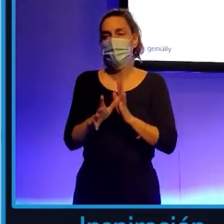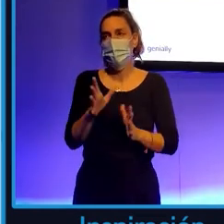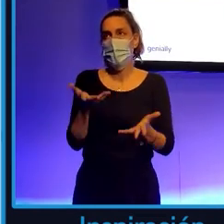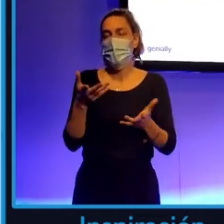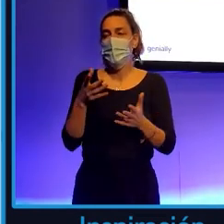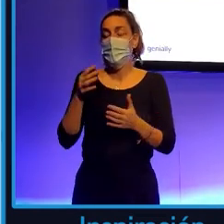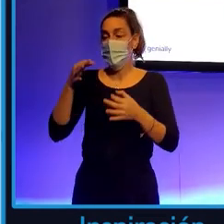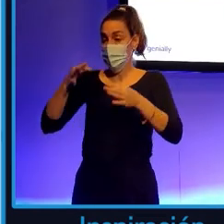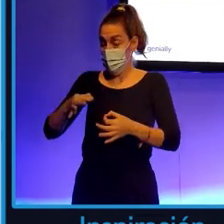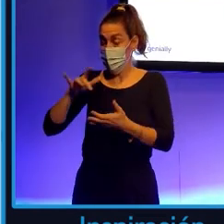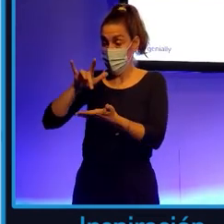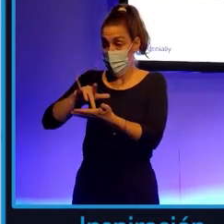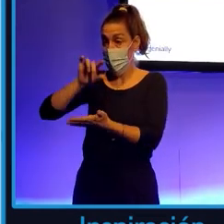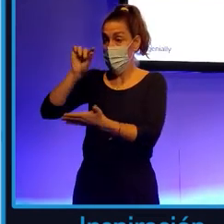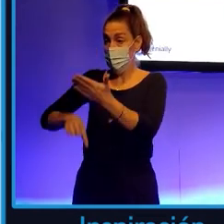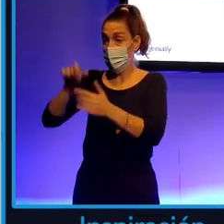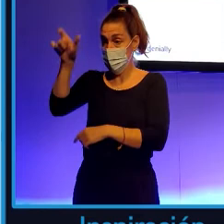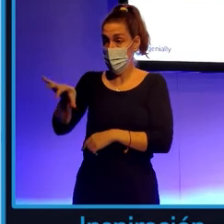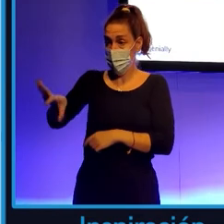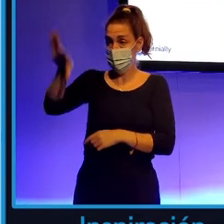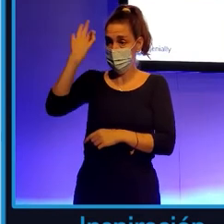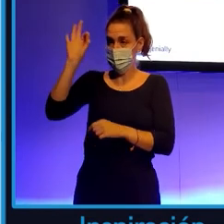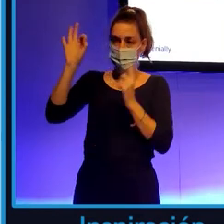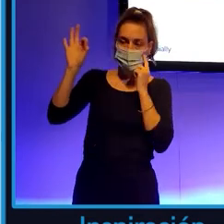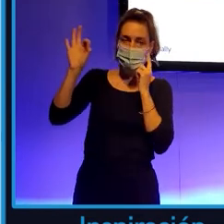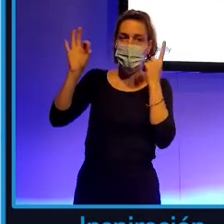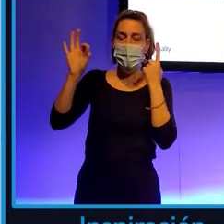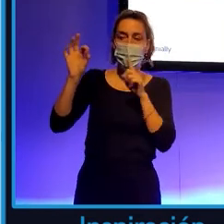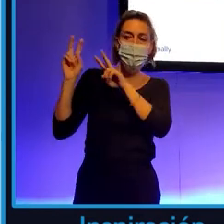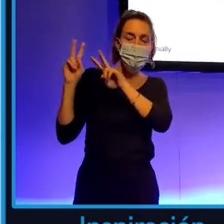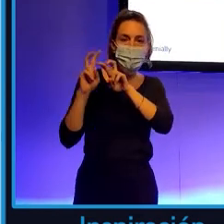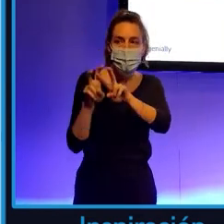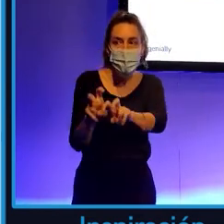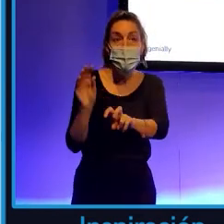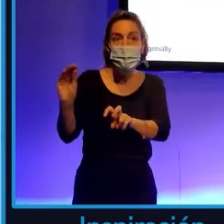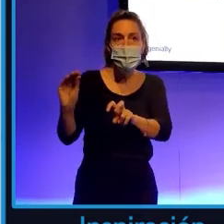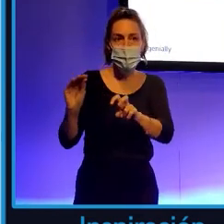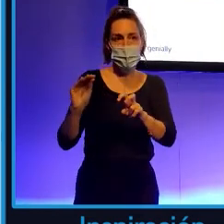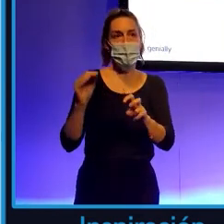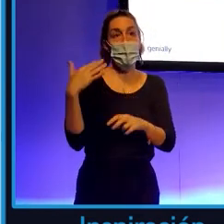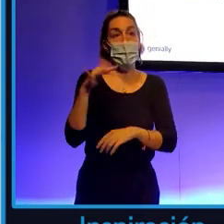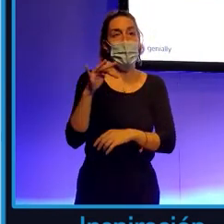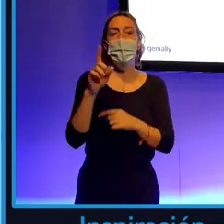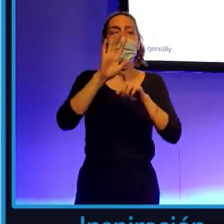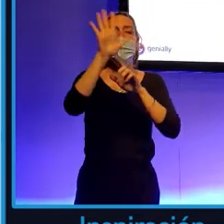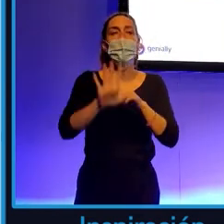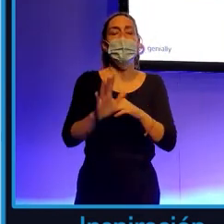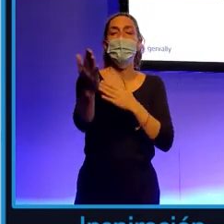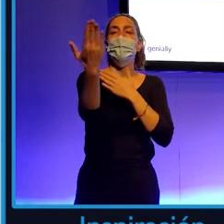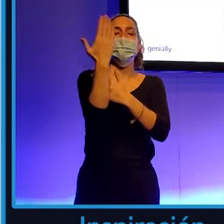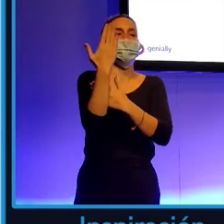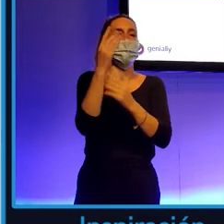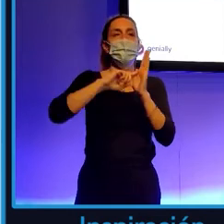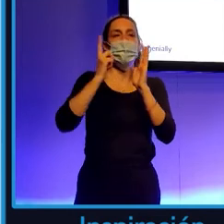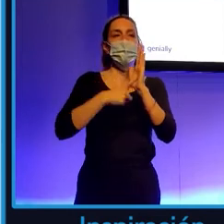lo primero que hacemos es mirar qué tipo de persona eres y vuestros capara te están las redes sociales es como el marketing digital que